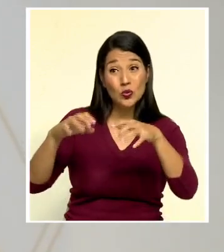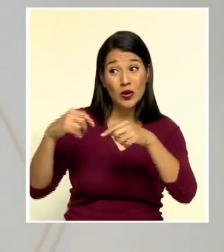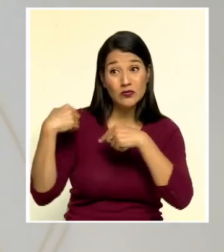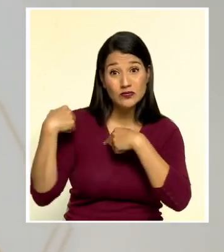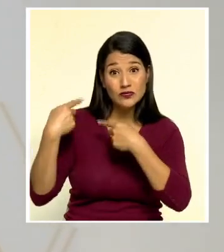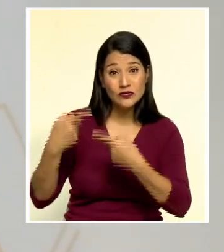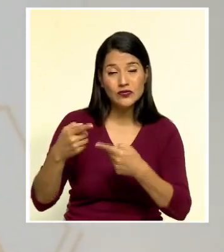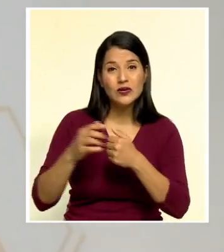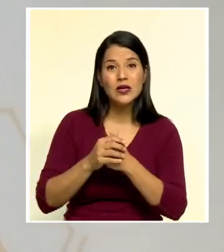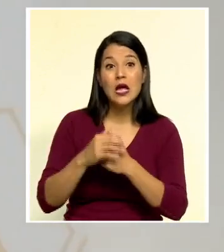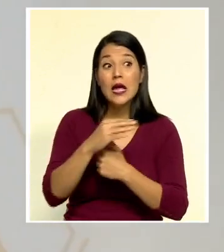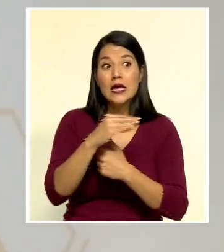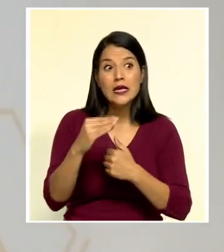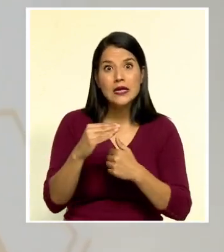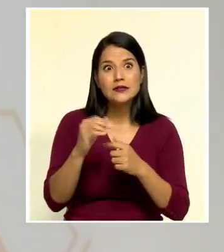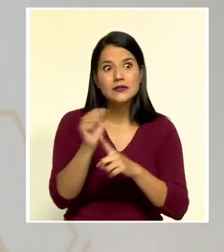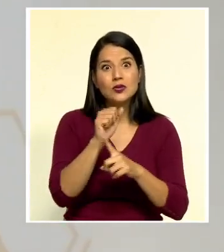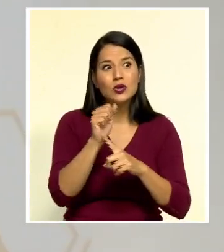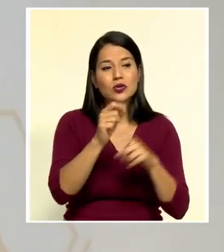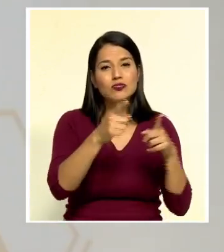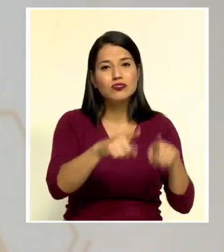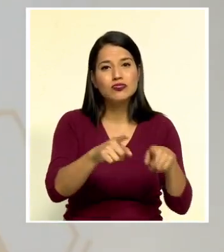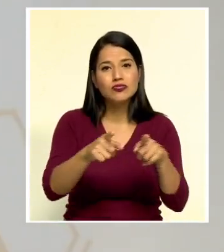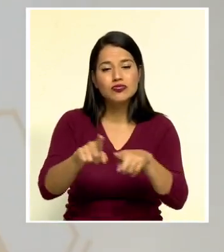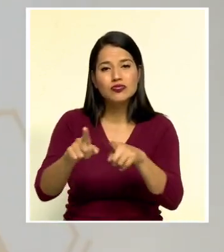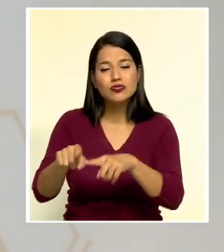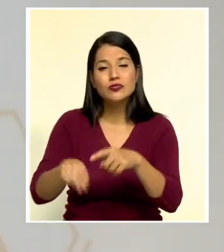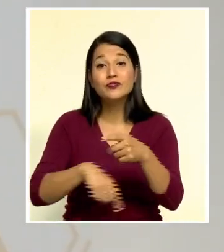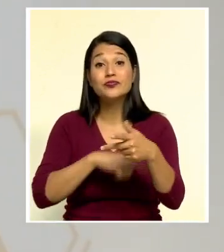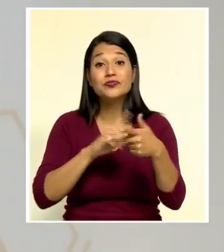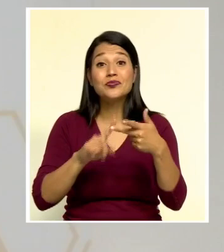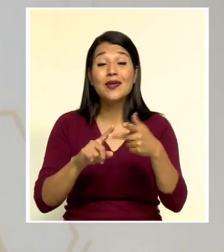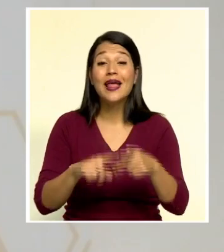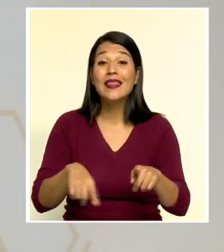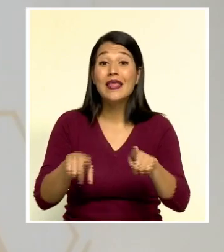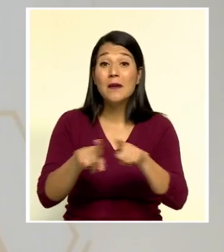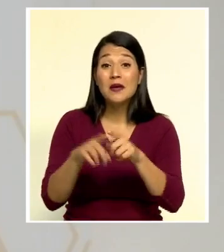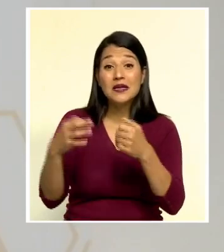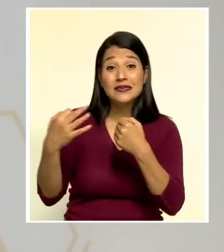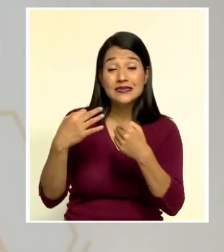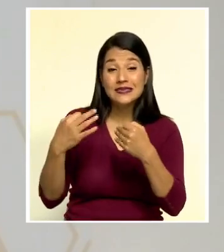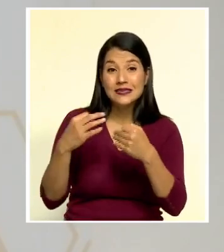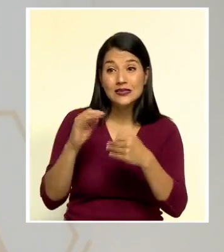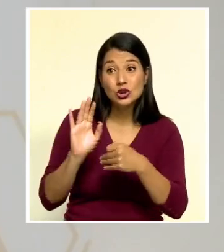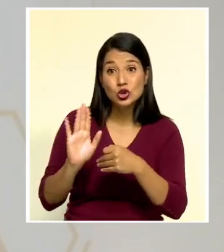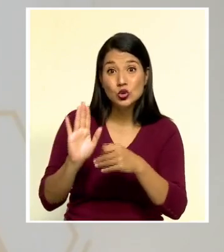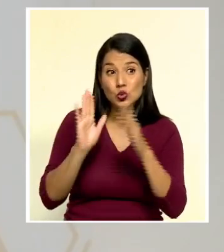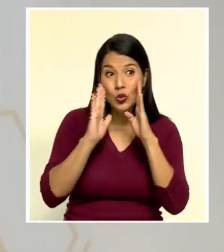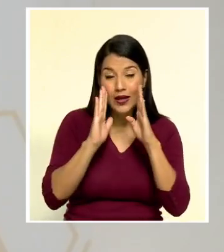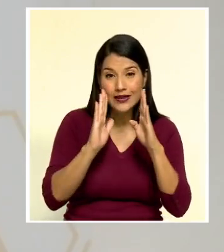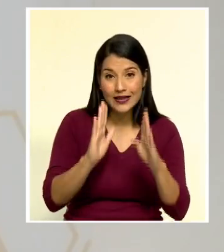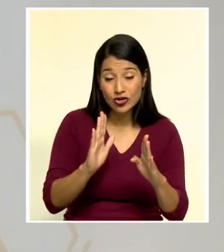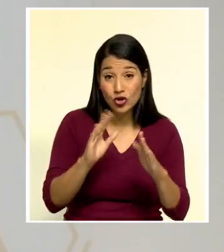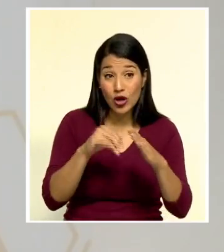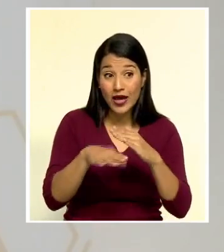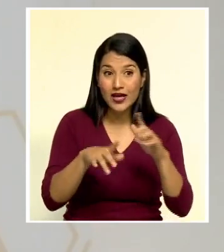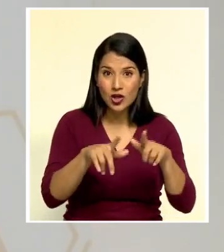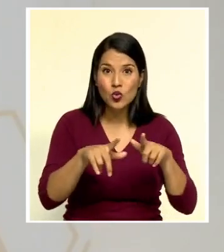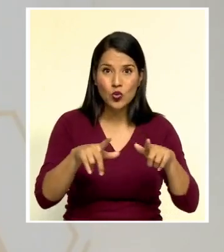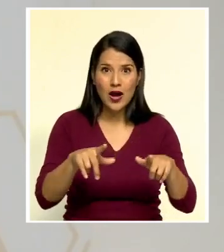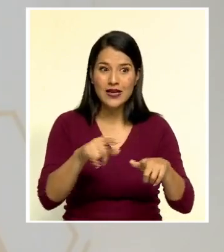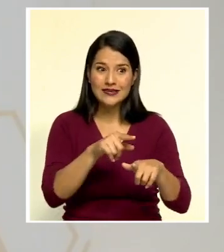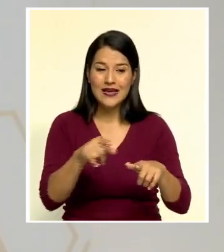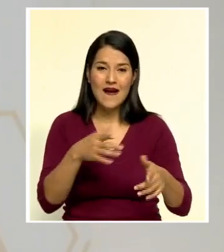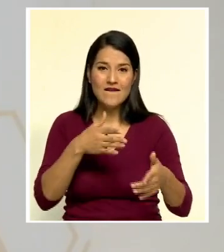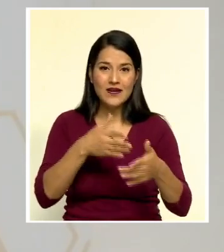los incidentes que se han presentado también y las atenciones que se han dado por estos hechos, donde principalmente las lluvias afectan